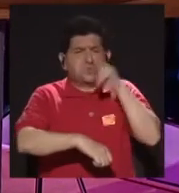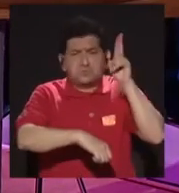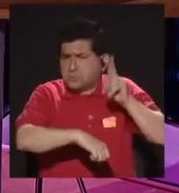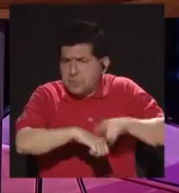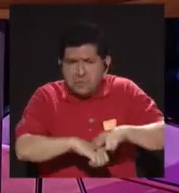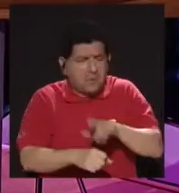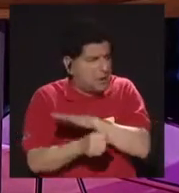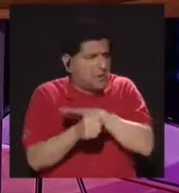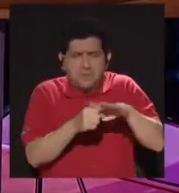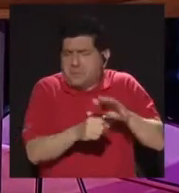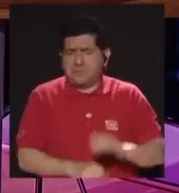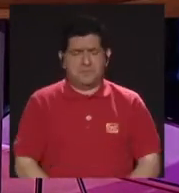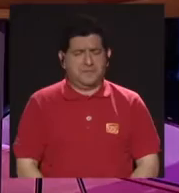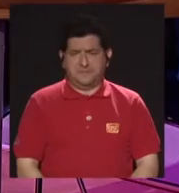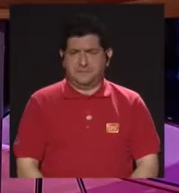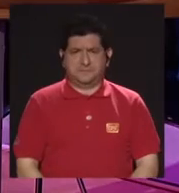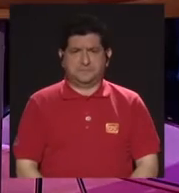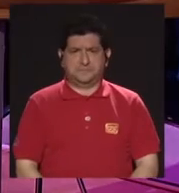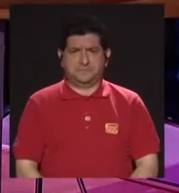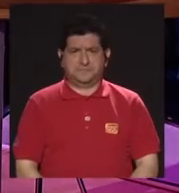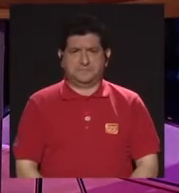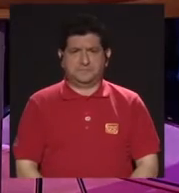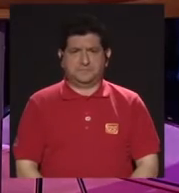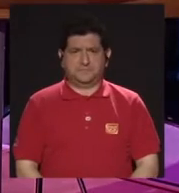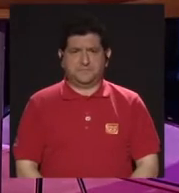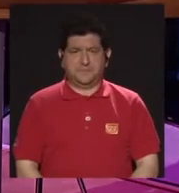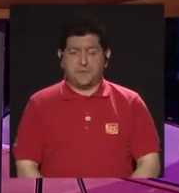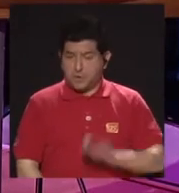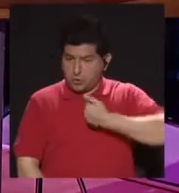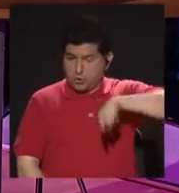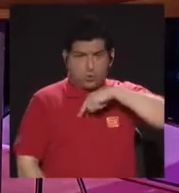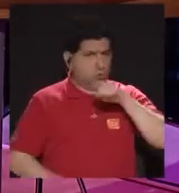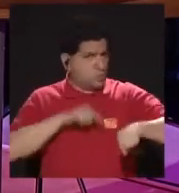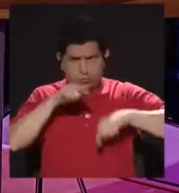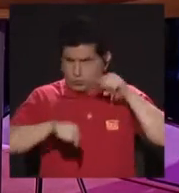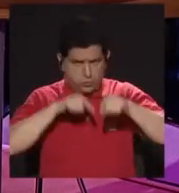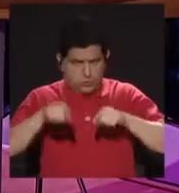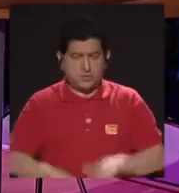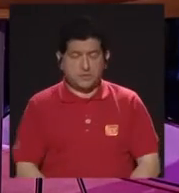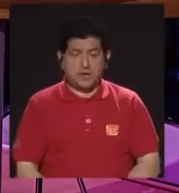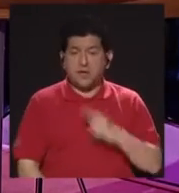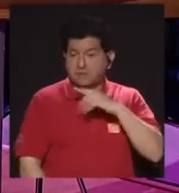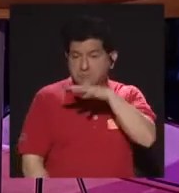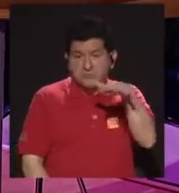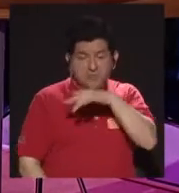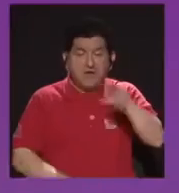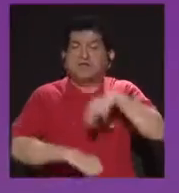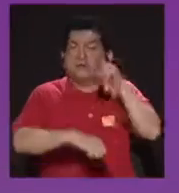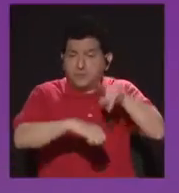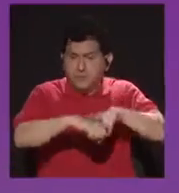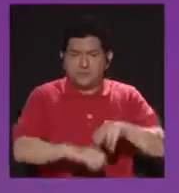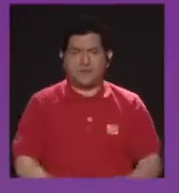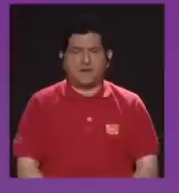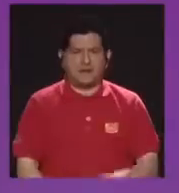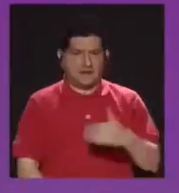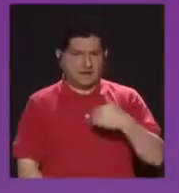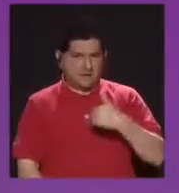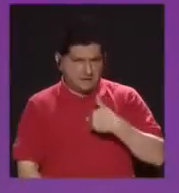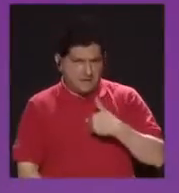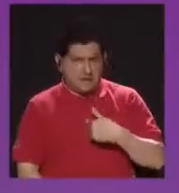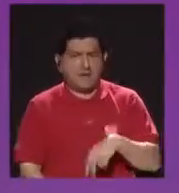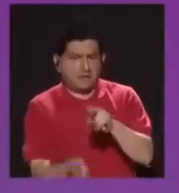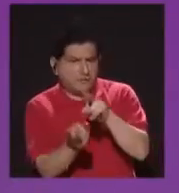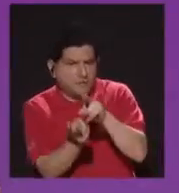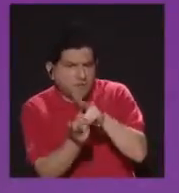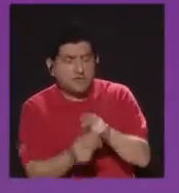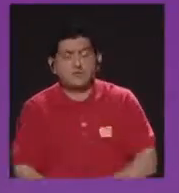absolutamente normal y no lo criticamos porque es una realidad y es natural que tengan sexo pues que